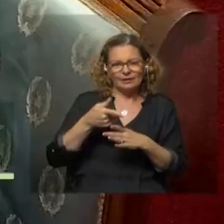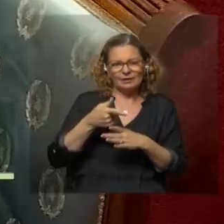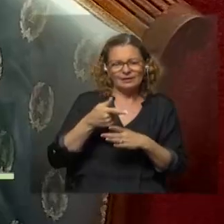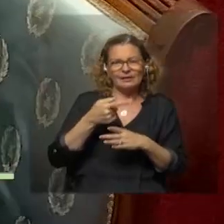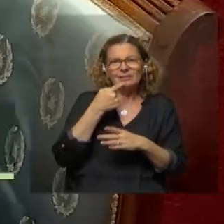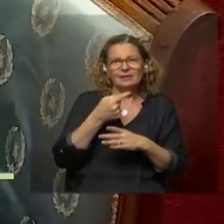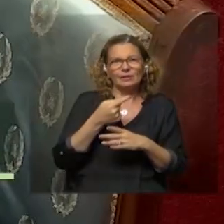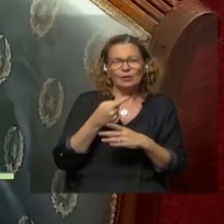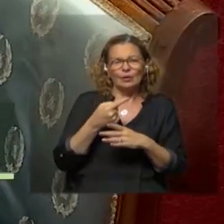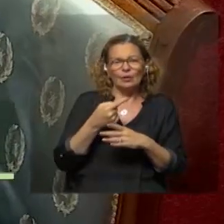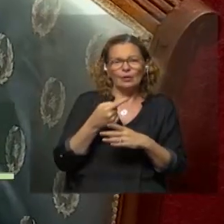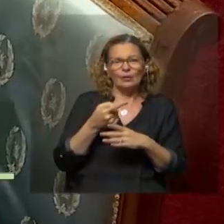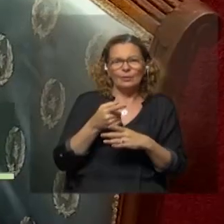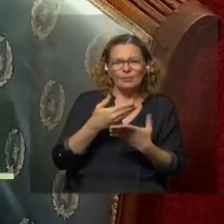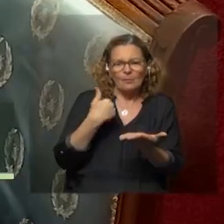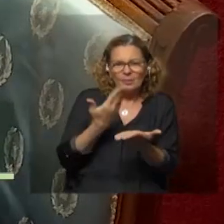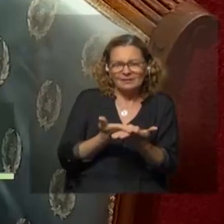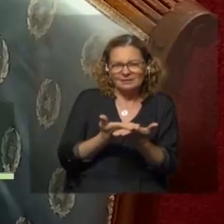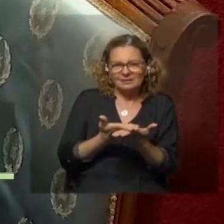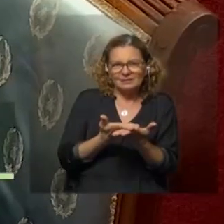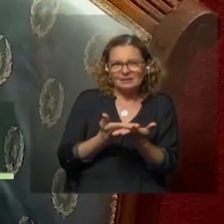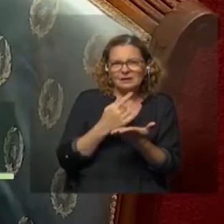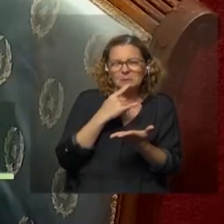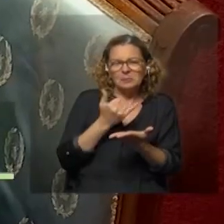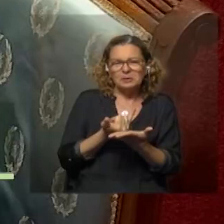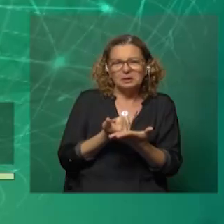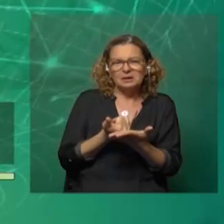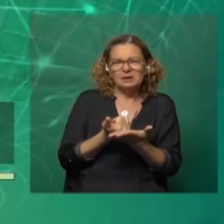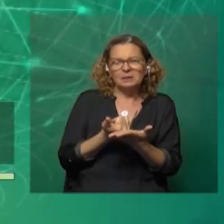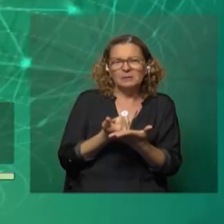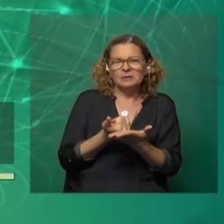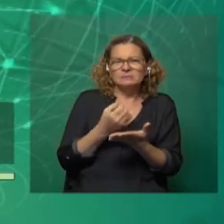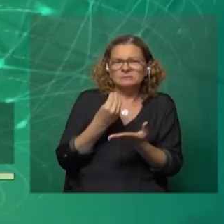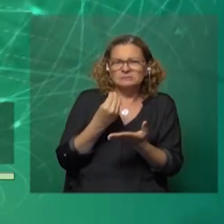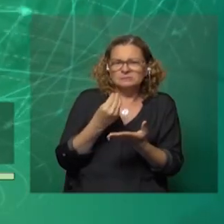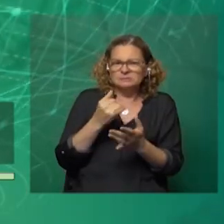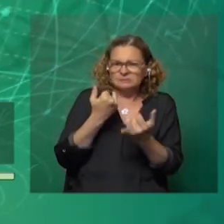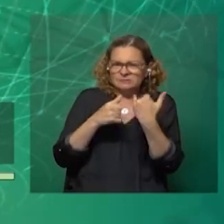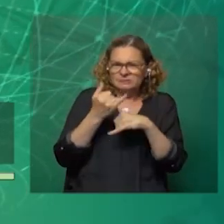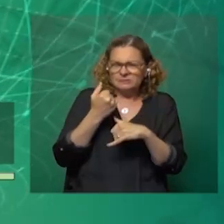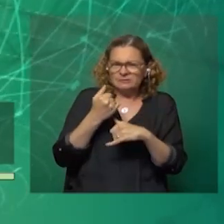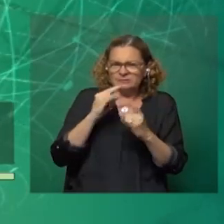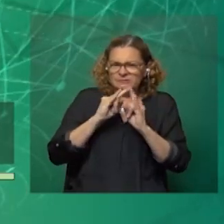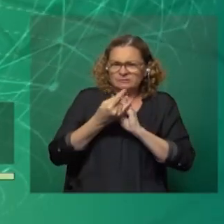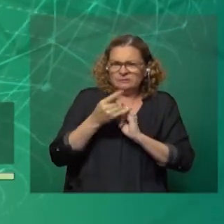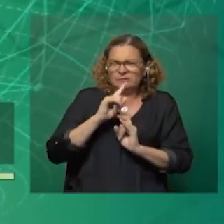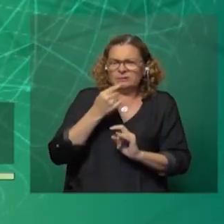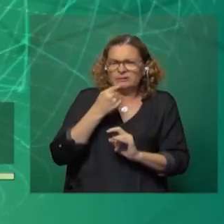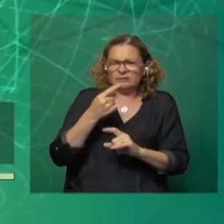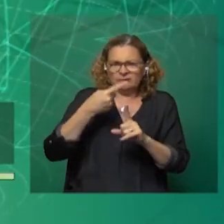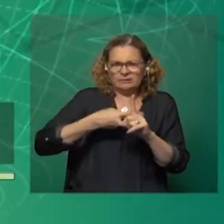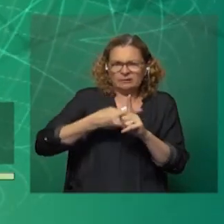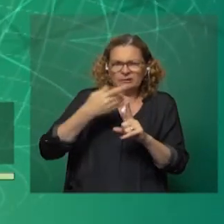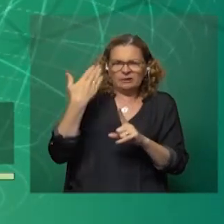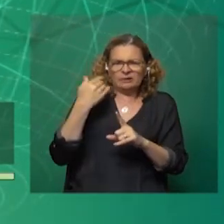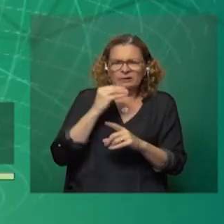hma plantea como mérito a ver ella volcado por qué no se información durante la interpelación hace meses